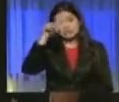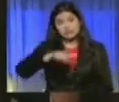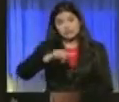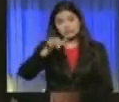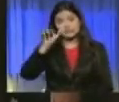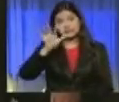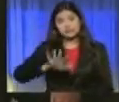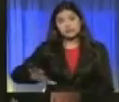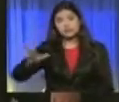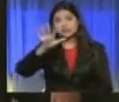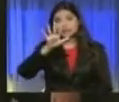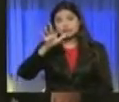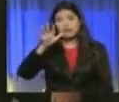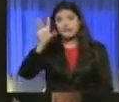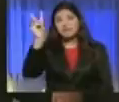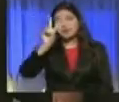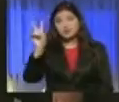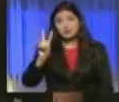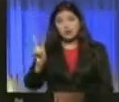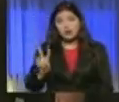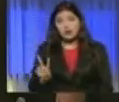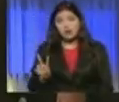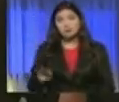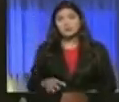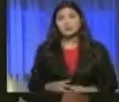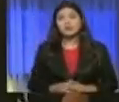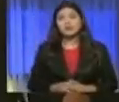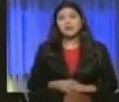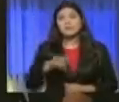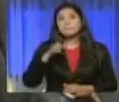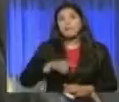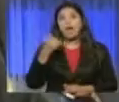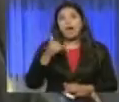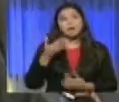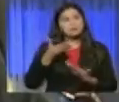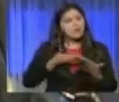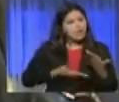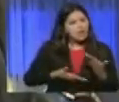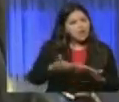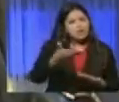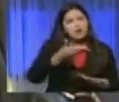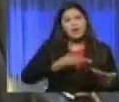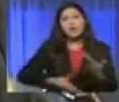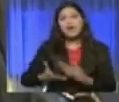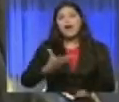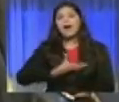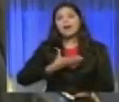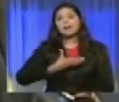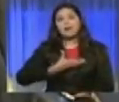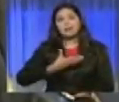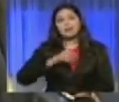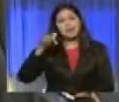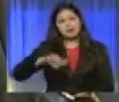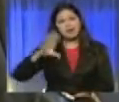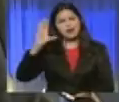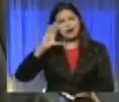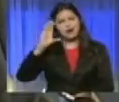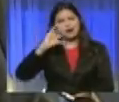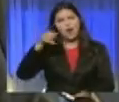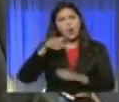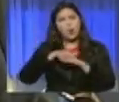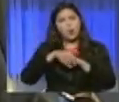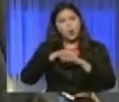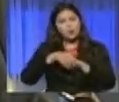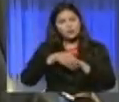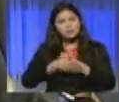y académicos venezolanos, vamos a tener un intercambio con el alcalde de Caracas, Jorge Rodríguez,